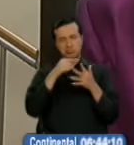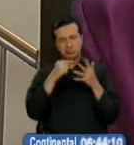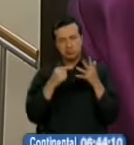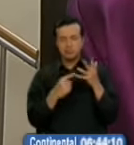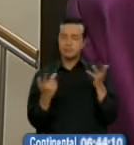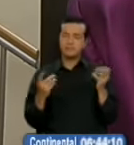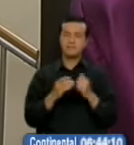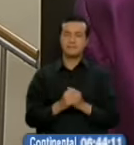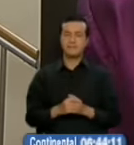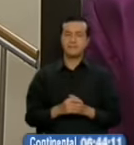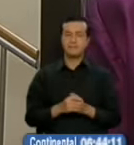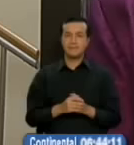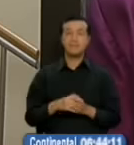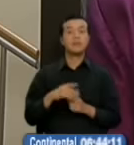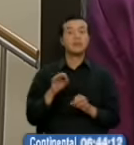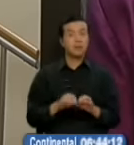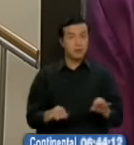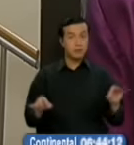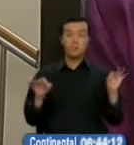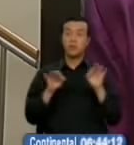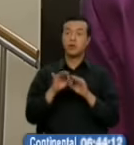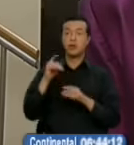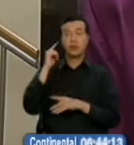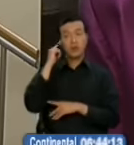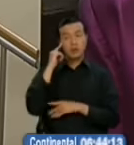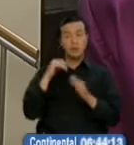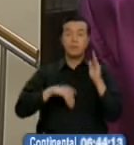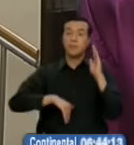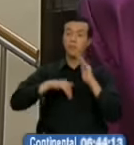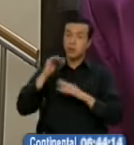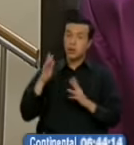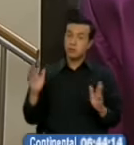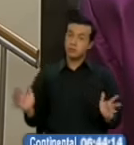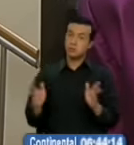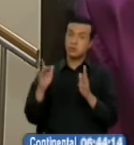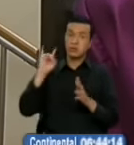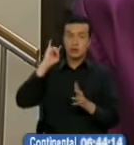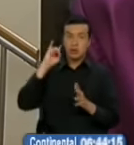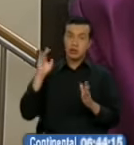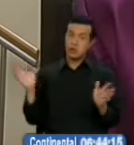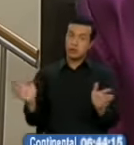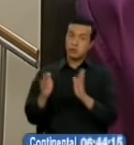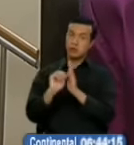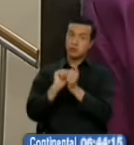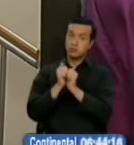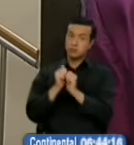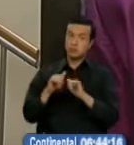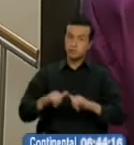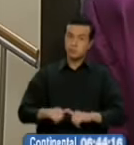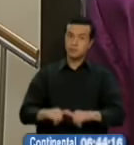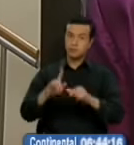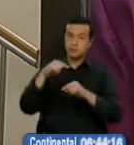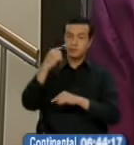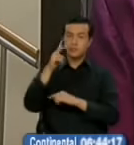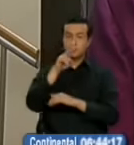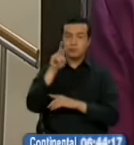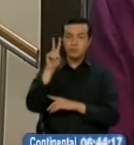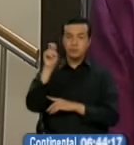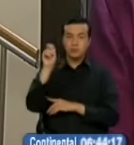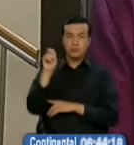que asegurarnos en invertir más en las niñas atletas para que logremos en el